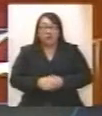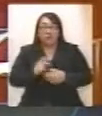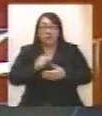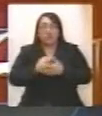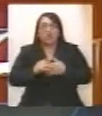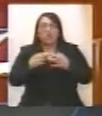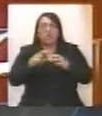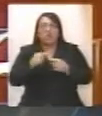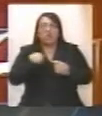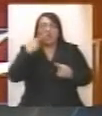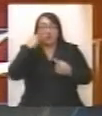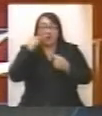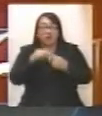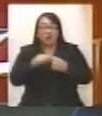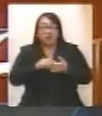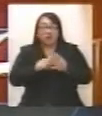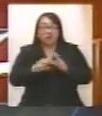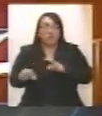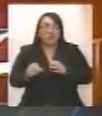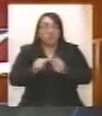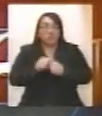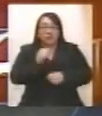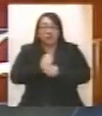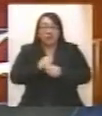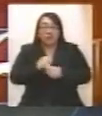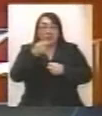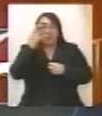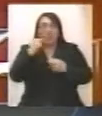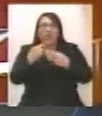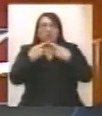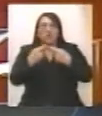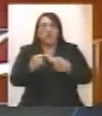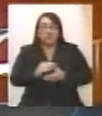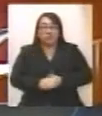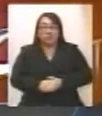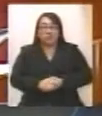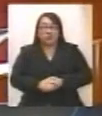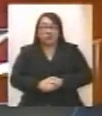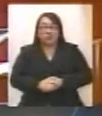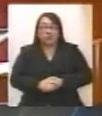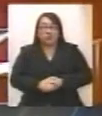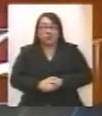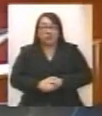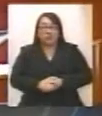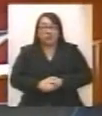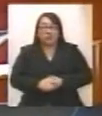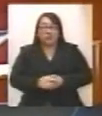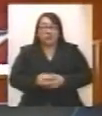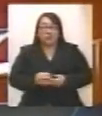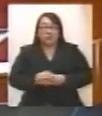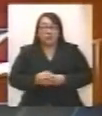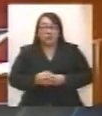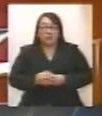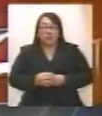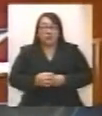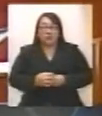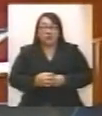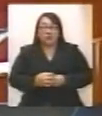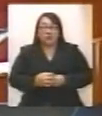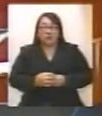tiene como objetivo lograr la gestión por resultados, planteándose para ello procedimientos